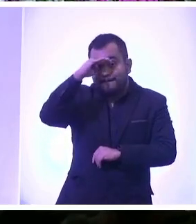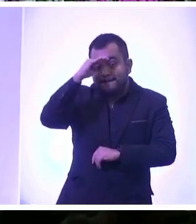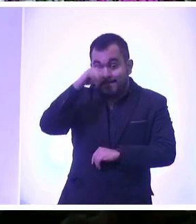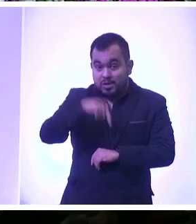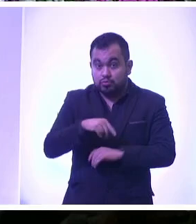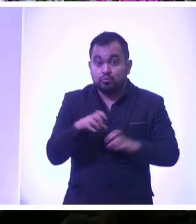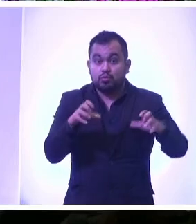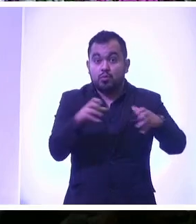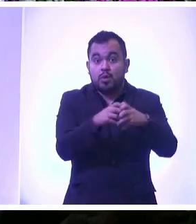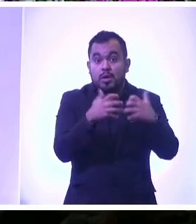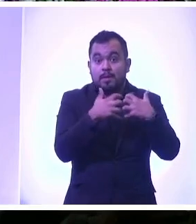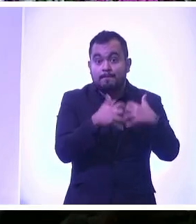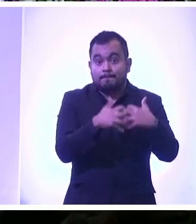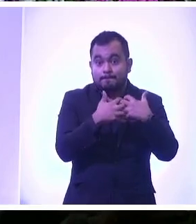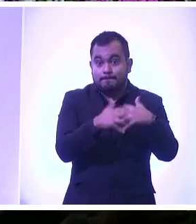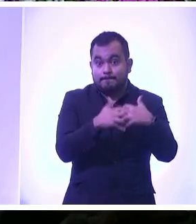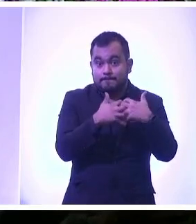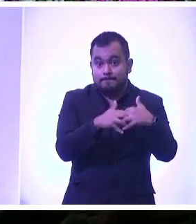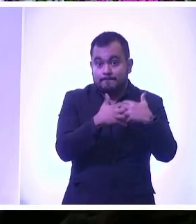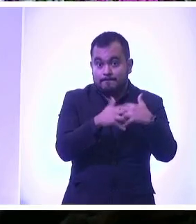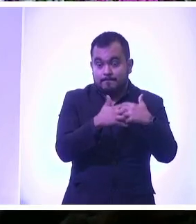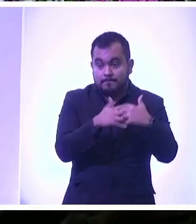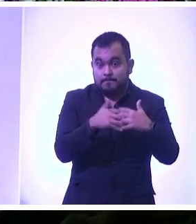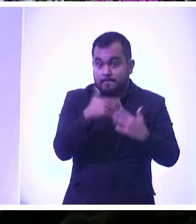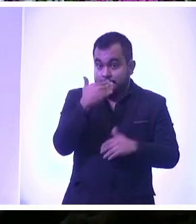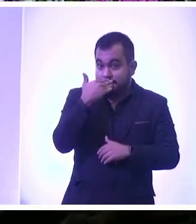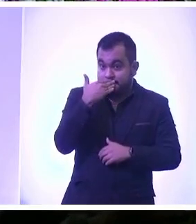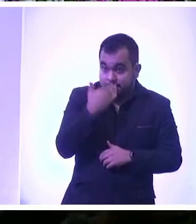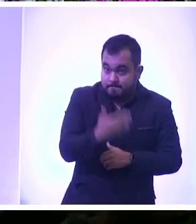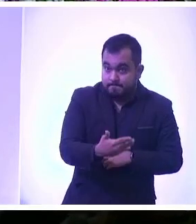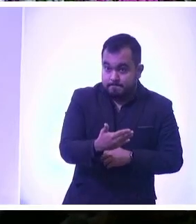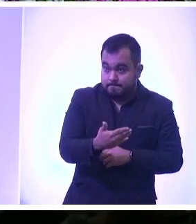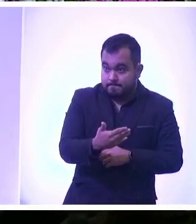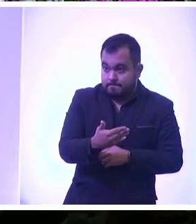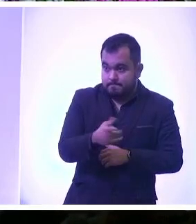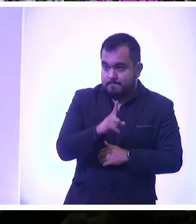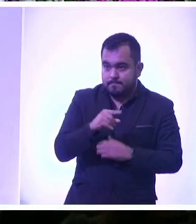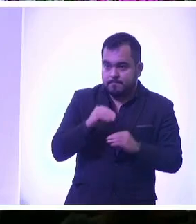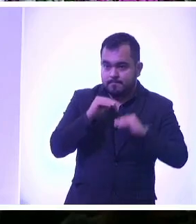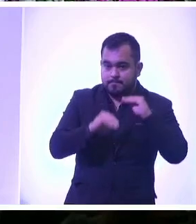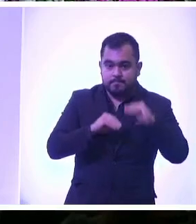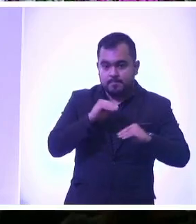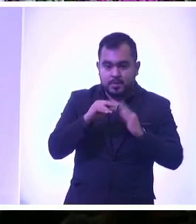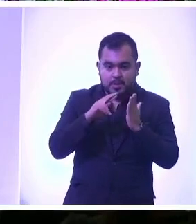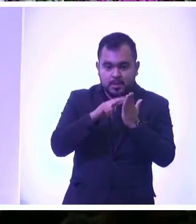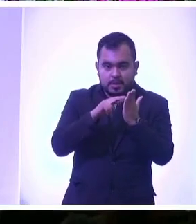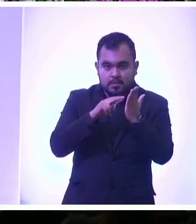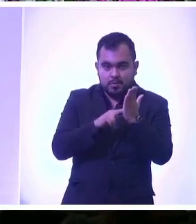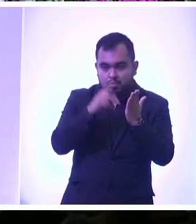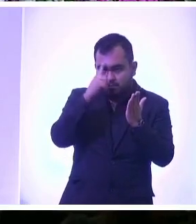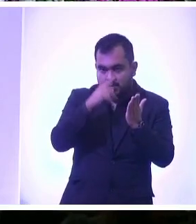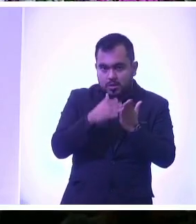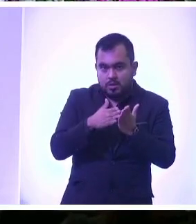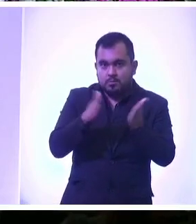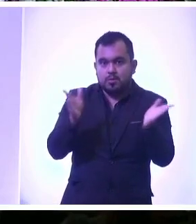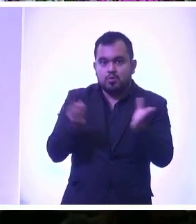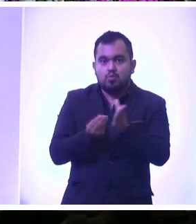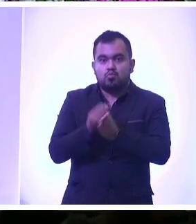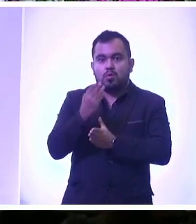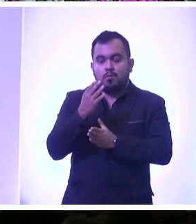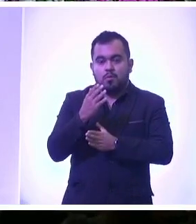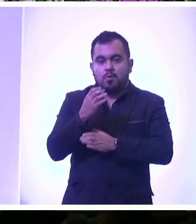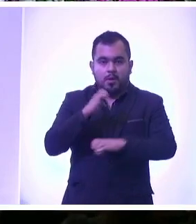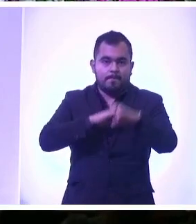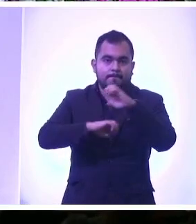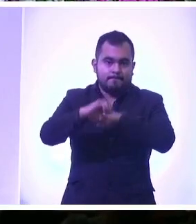empresarial que no está correcto lo que están haciendo en este tipo de reglamento para poder abrir una empresa que